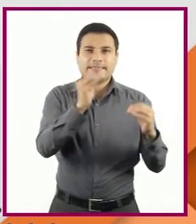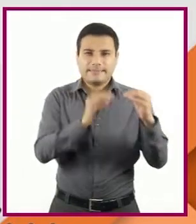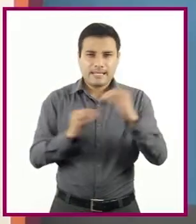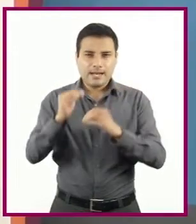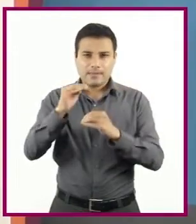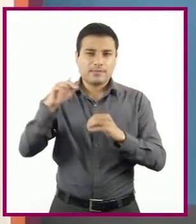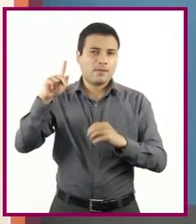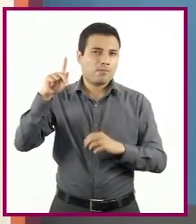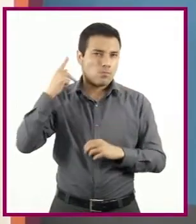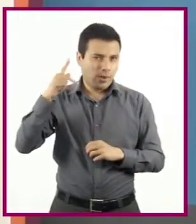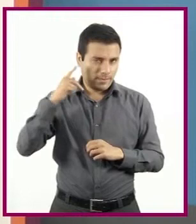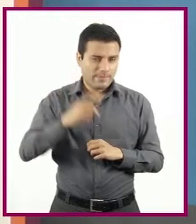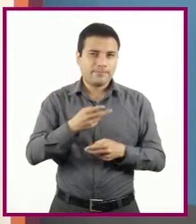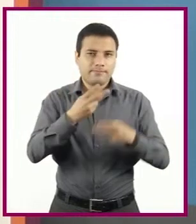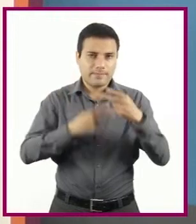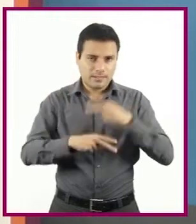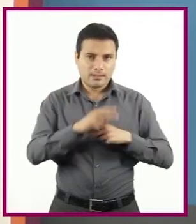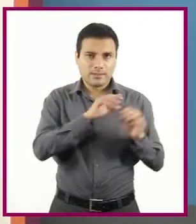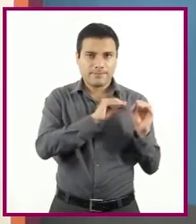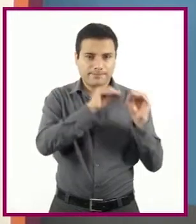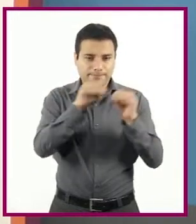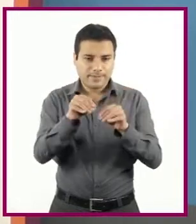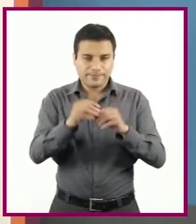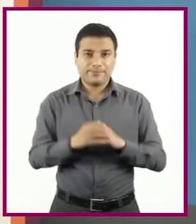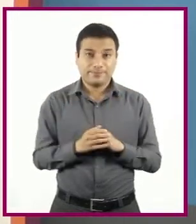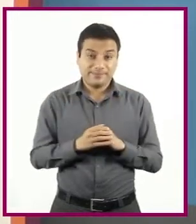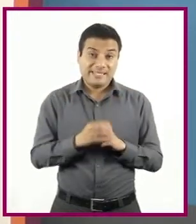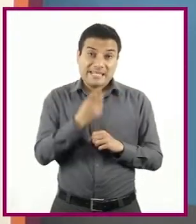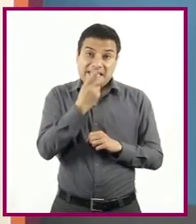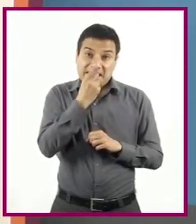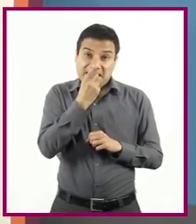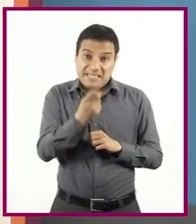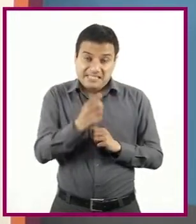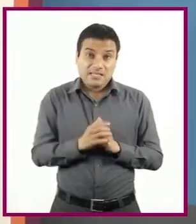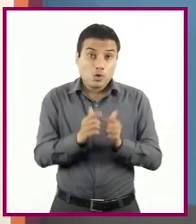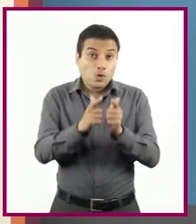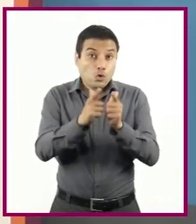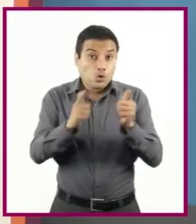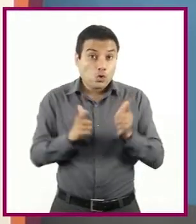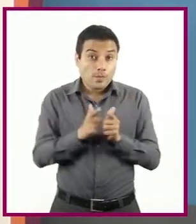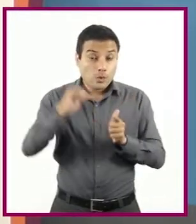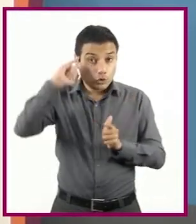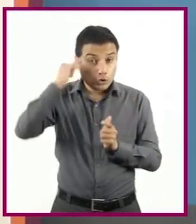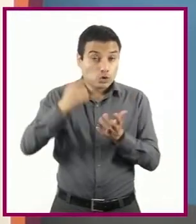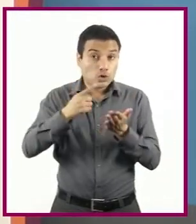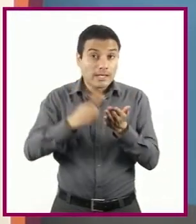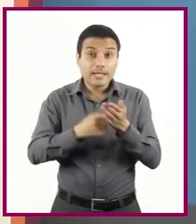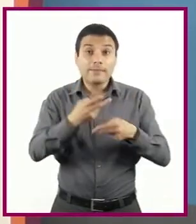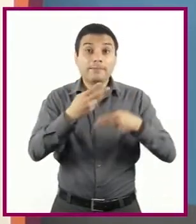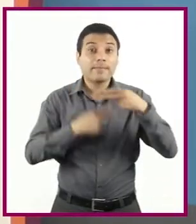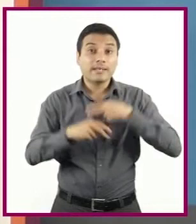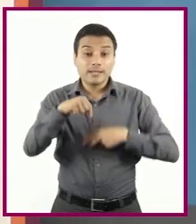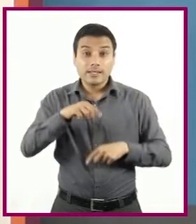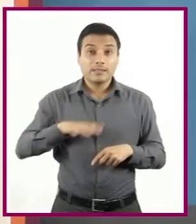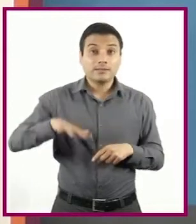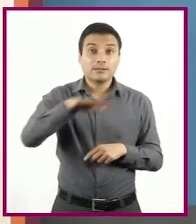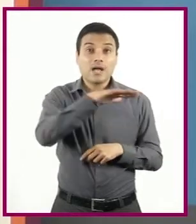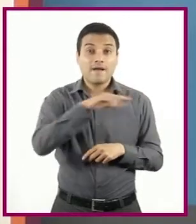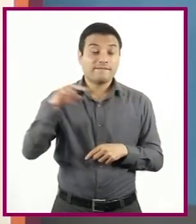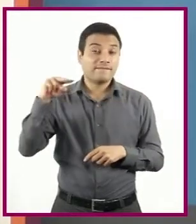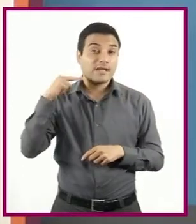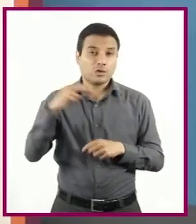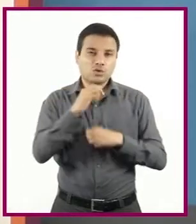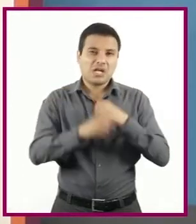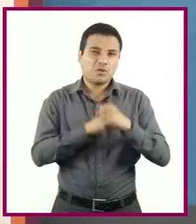Puebla. En esta versión, se establece que el pueblo totonaco llegó tardíamente a la zona central de Veracruz